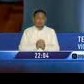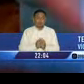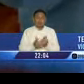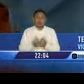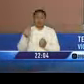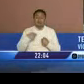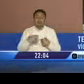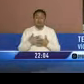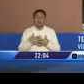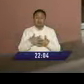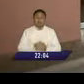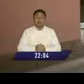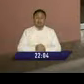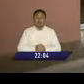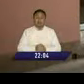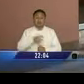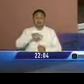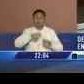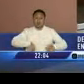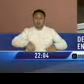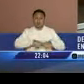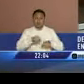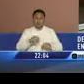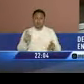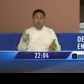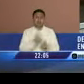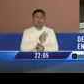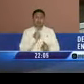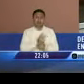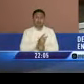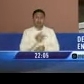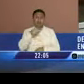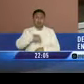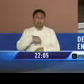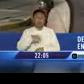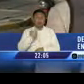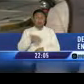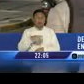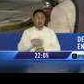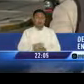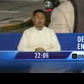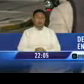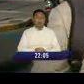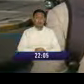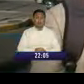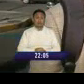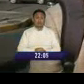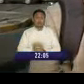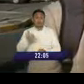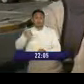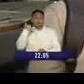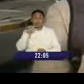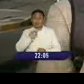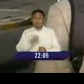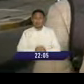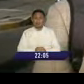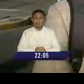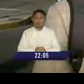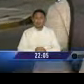Estoy asustada. Por esta zona la inseguridad ha incrementado, sostienen los vecinos. Trata de no sacar el celular,